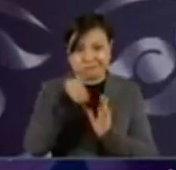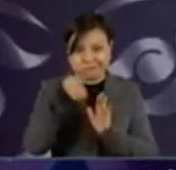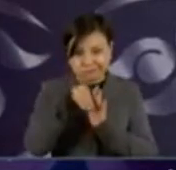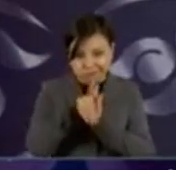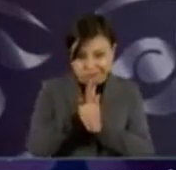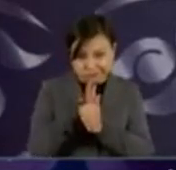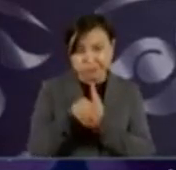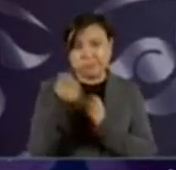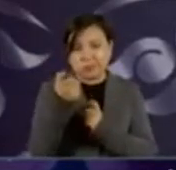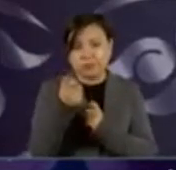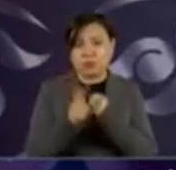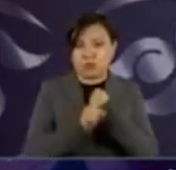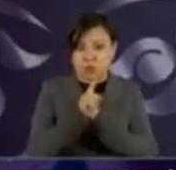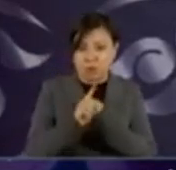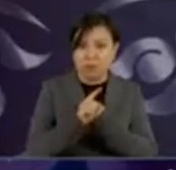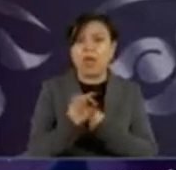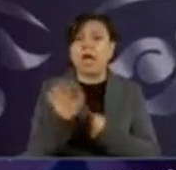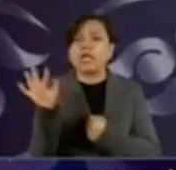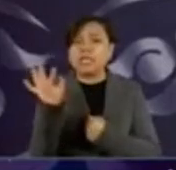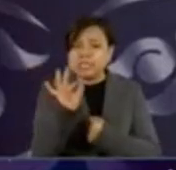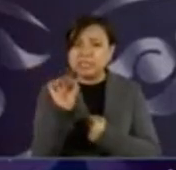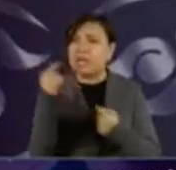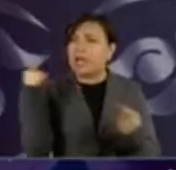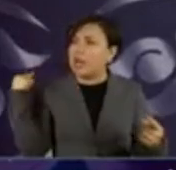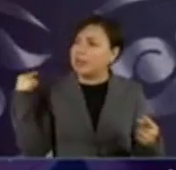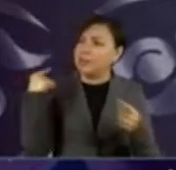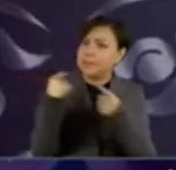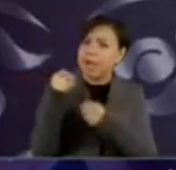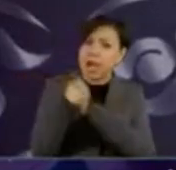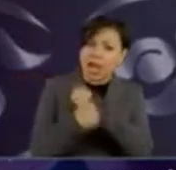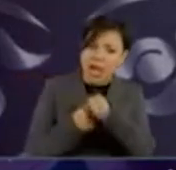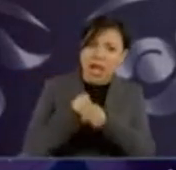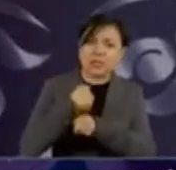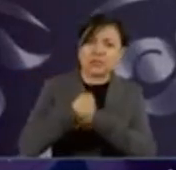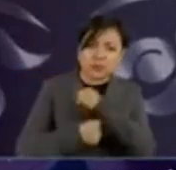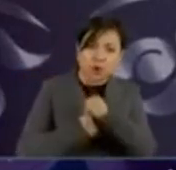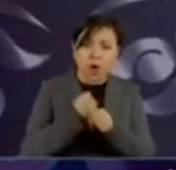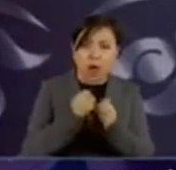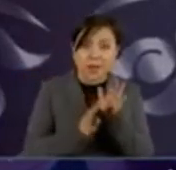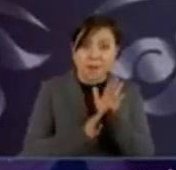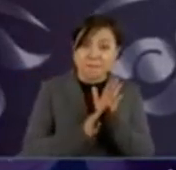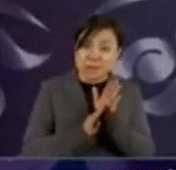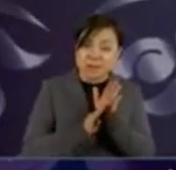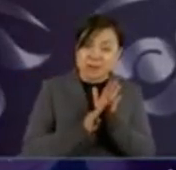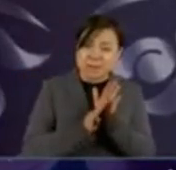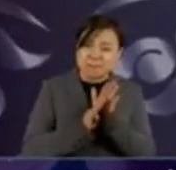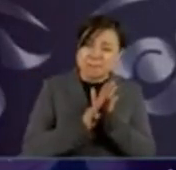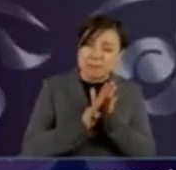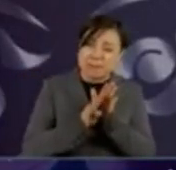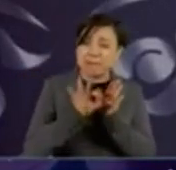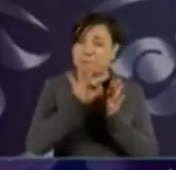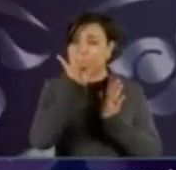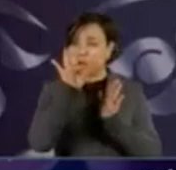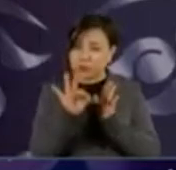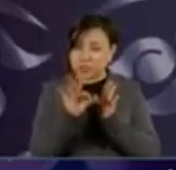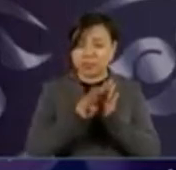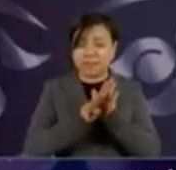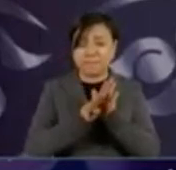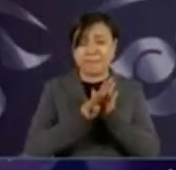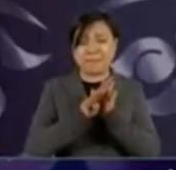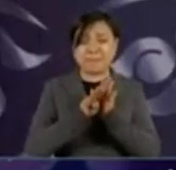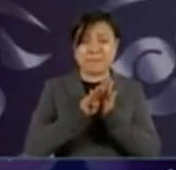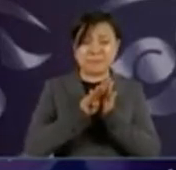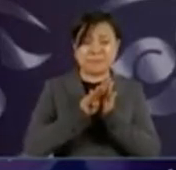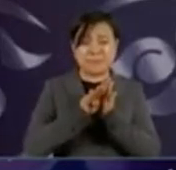décadas de tener crecimiento pequeño, pero crecimiento económico, el año pasado ya en este gobierno se tuvo un crecimiento